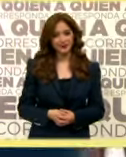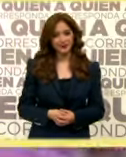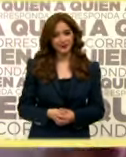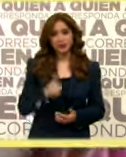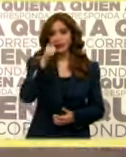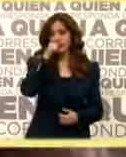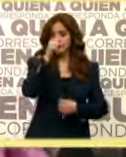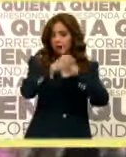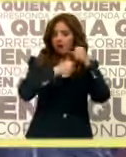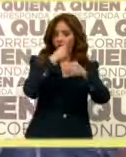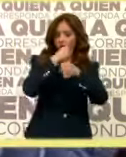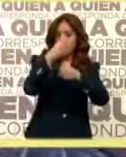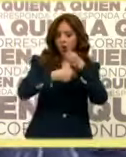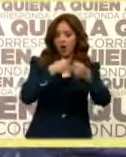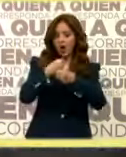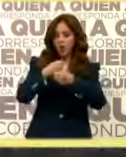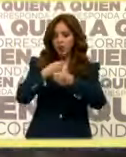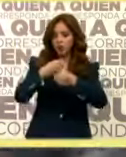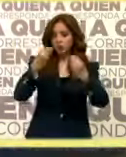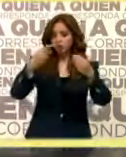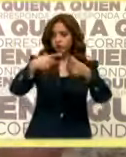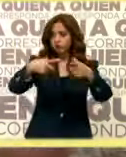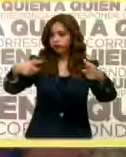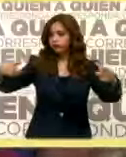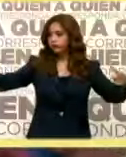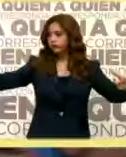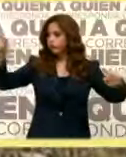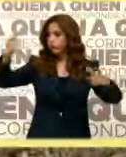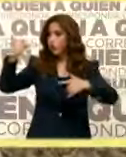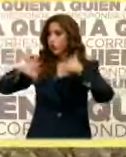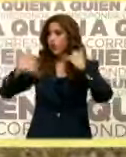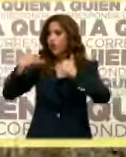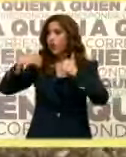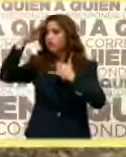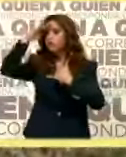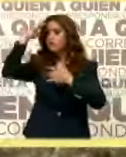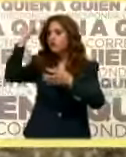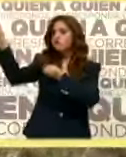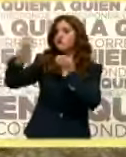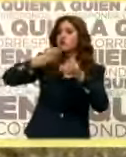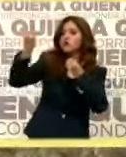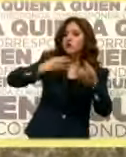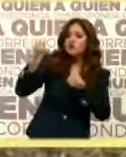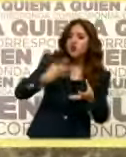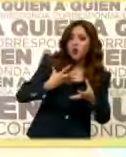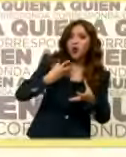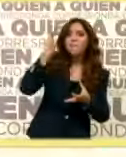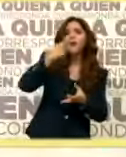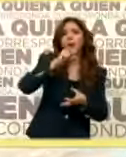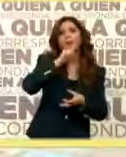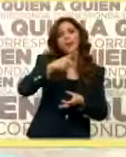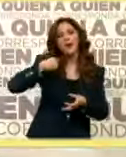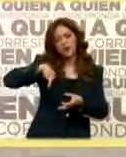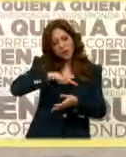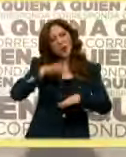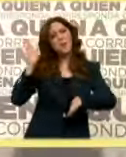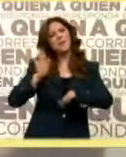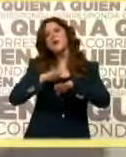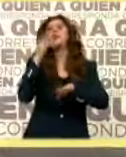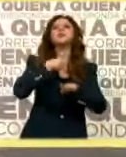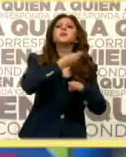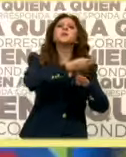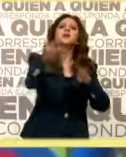Cada año el ejército de Juguetón crece de forma considerable. También aumentan las posibilidades de hacer nuestro donativo para no quedar fuera de